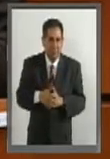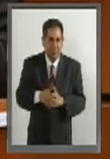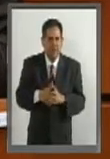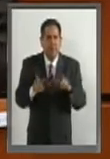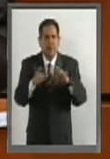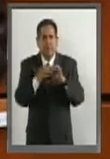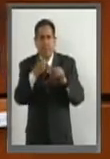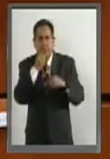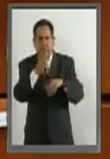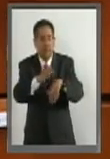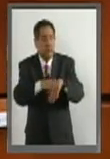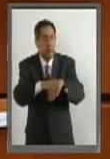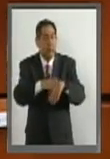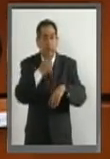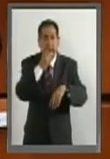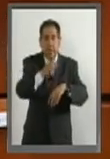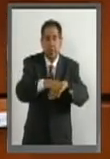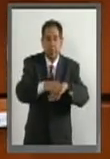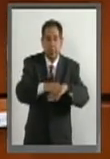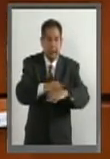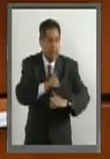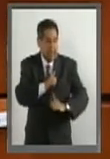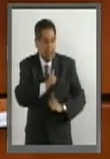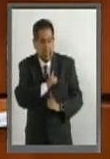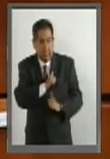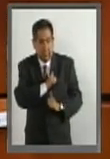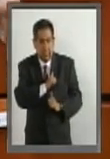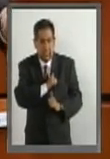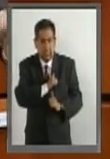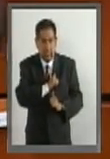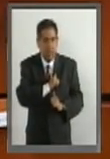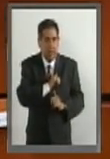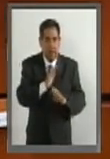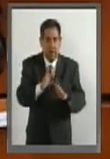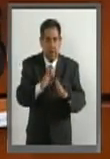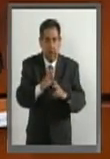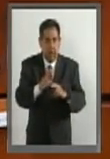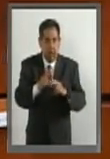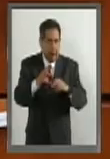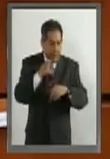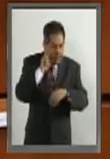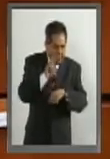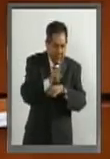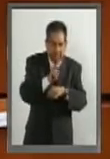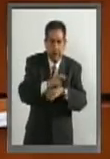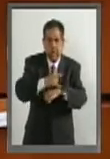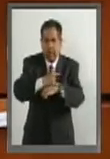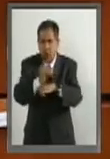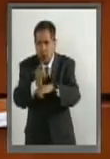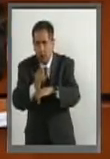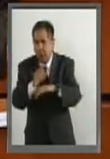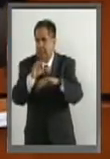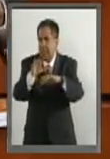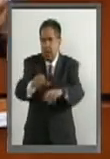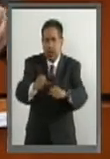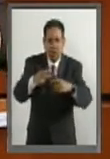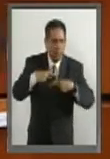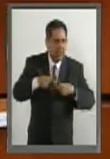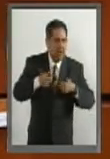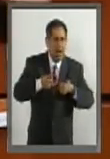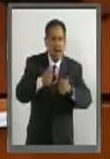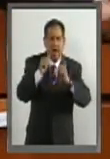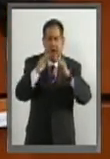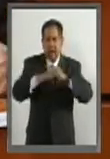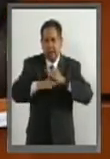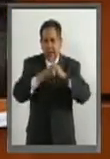que les digan que el ejército va a dejar de estar revisando cajuelas, deteniendo gente en las carreteras,